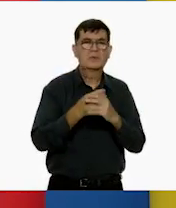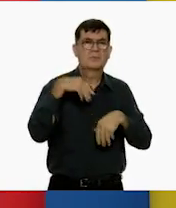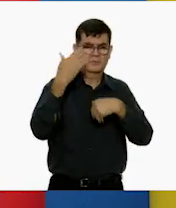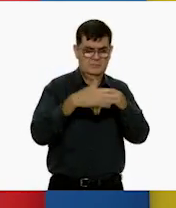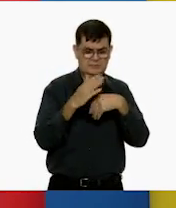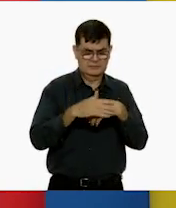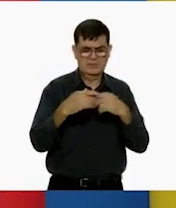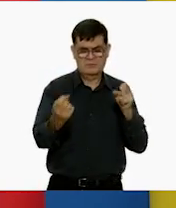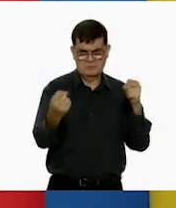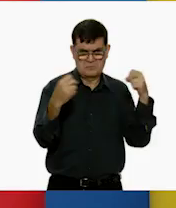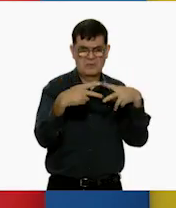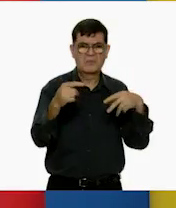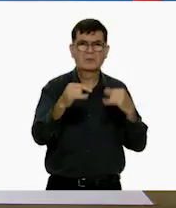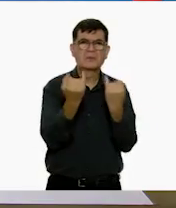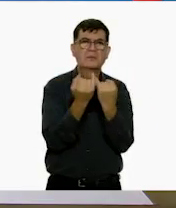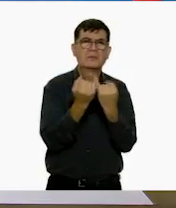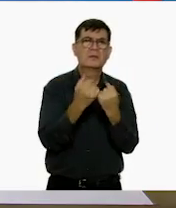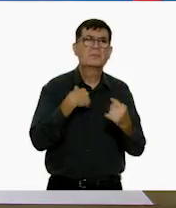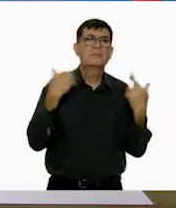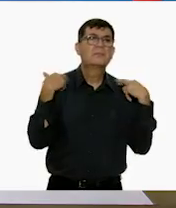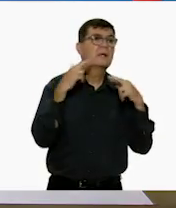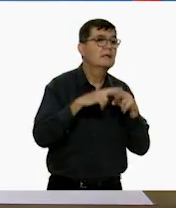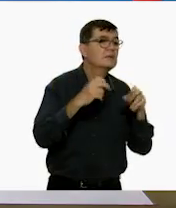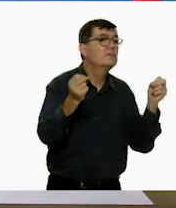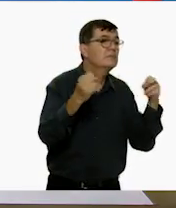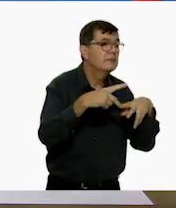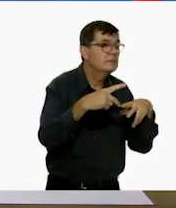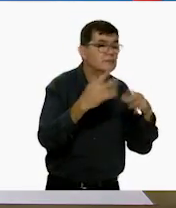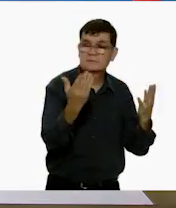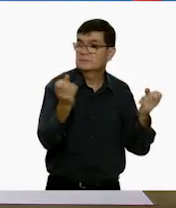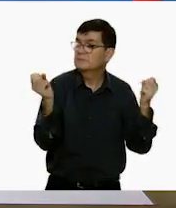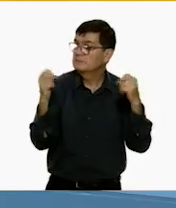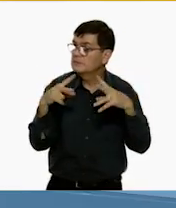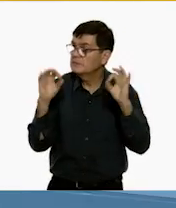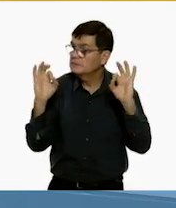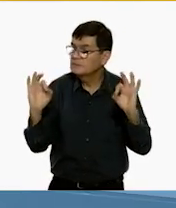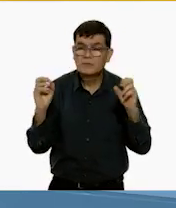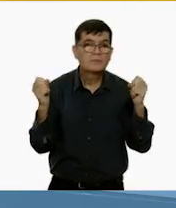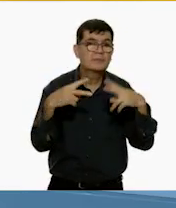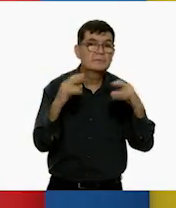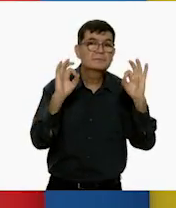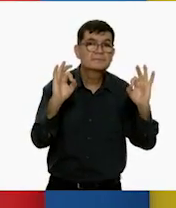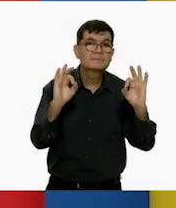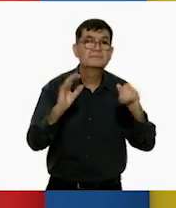la siguiente. Así que, maestra Ceci, nos vemos en la siguiente clase. Nos vemos, Jenny.